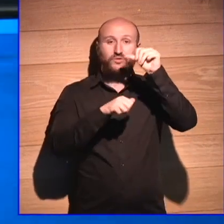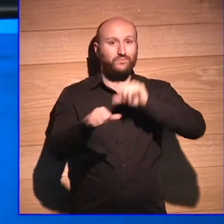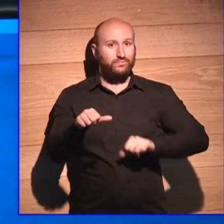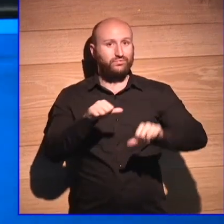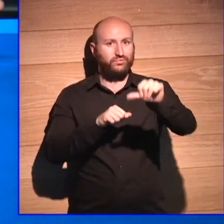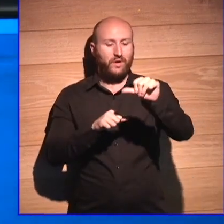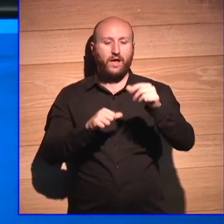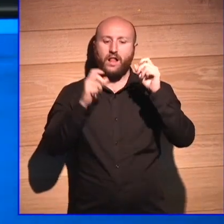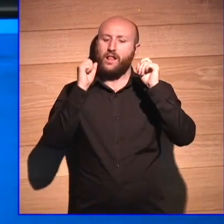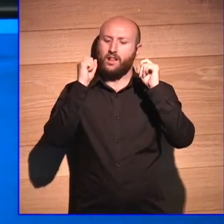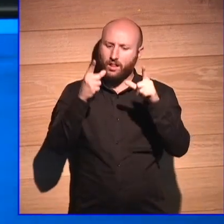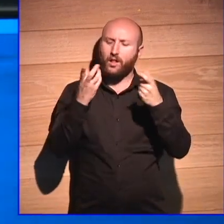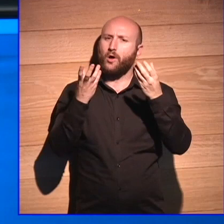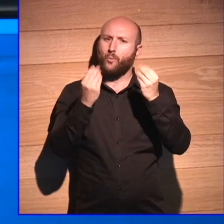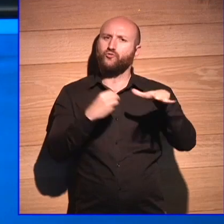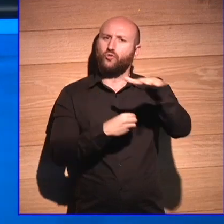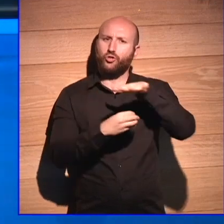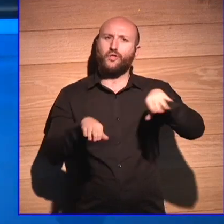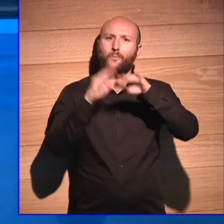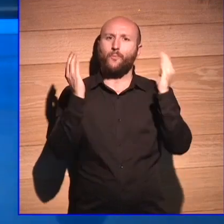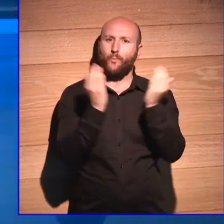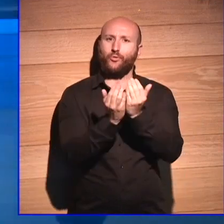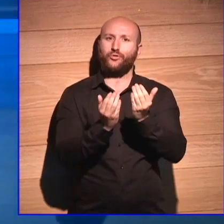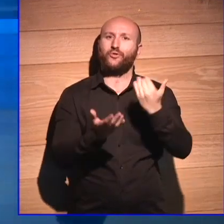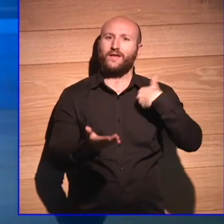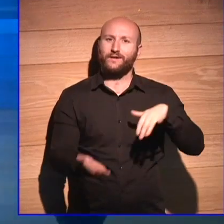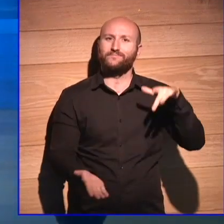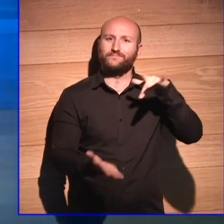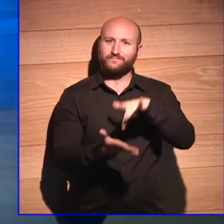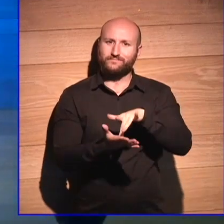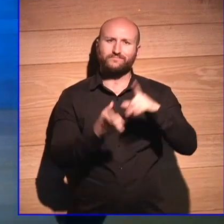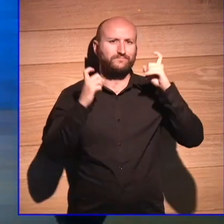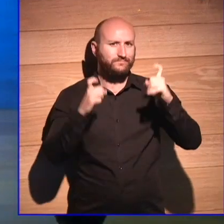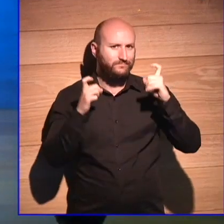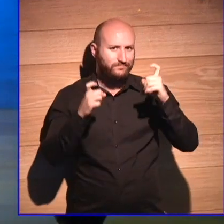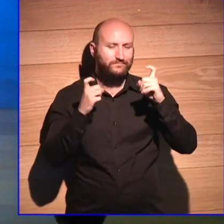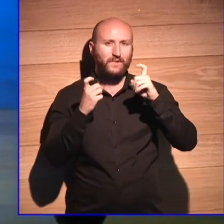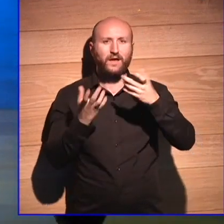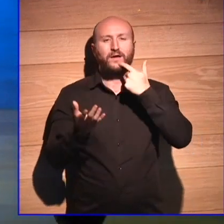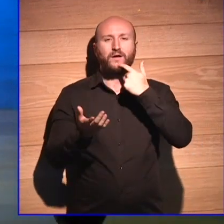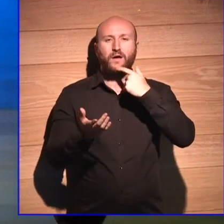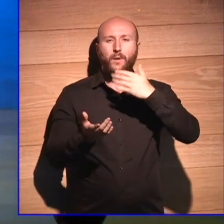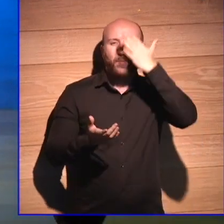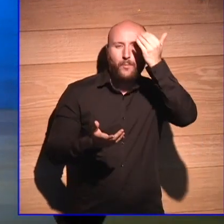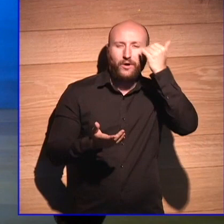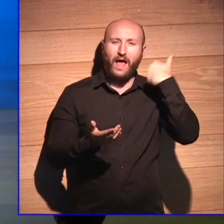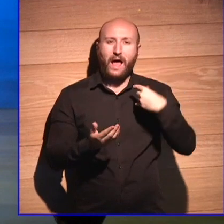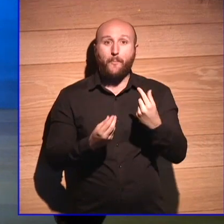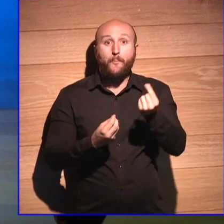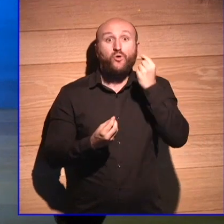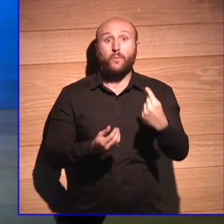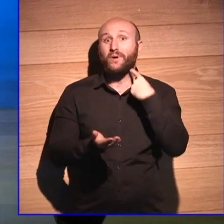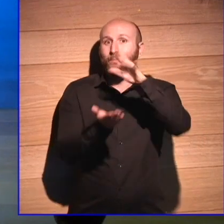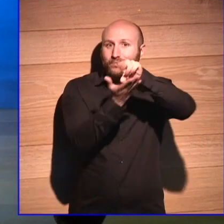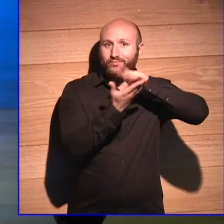que en muchísimos lugares del mundo se estaban haciendo un poco ese esfuerzo de recoger memorias que se estaban perdiendo por culpa de